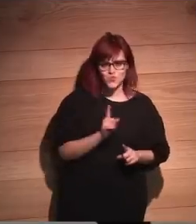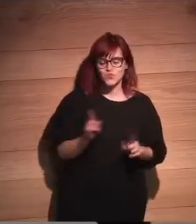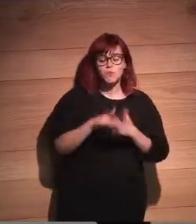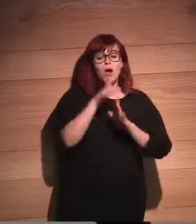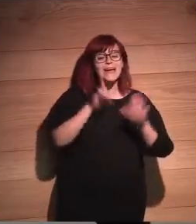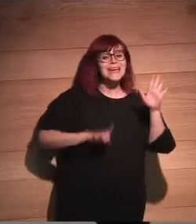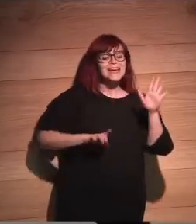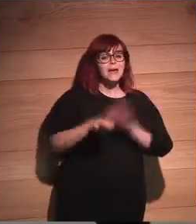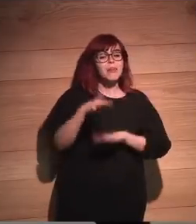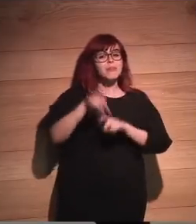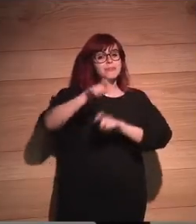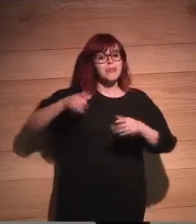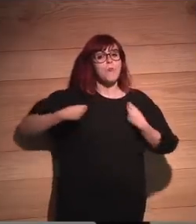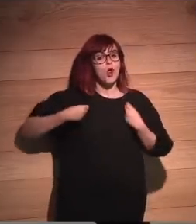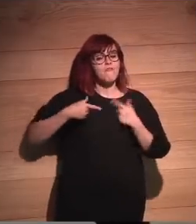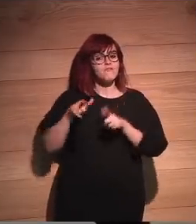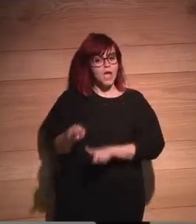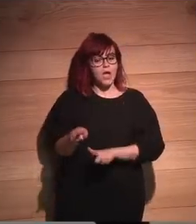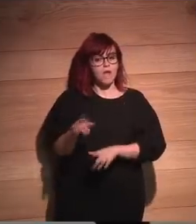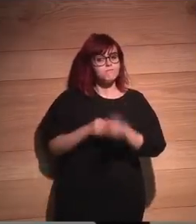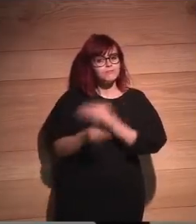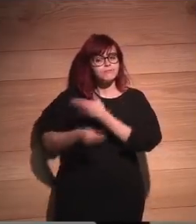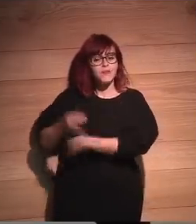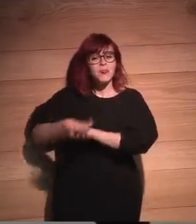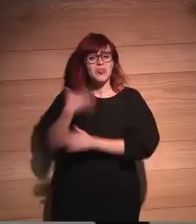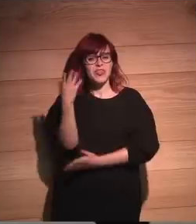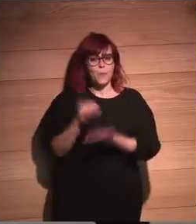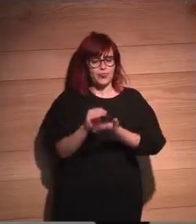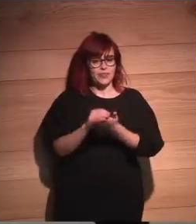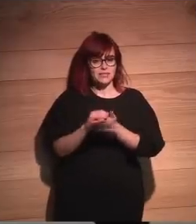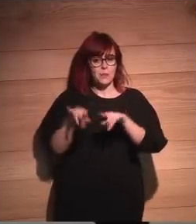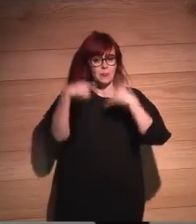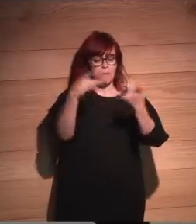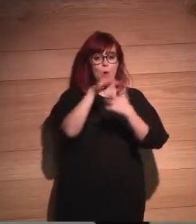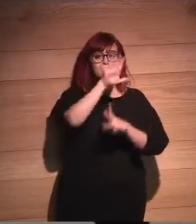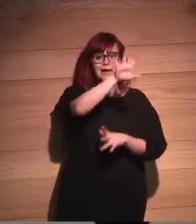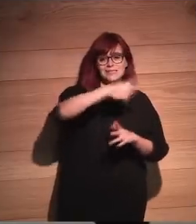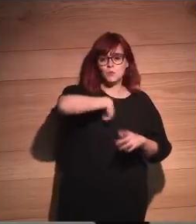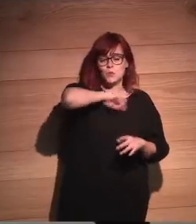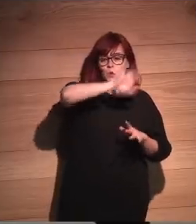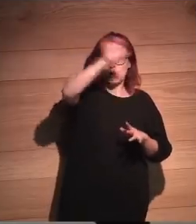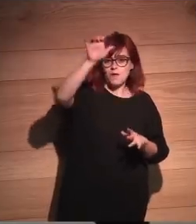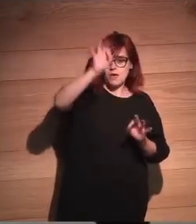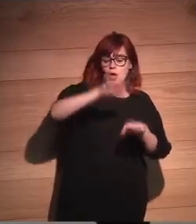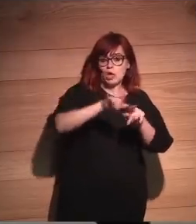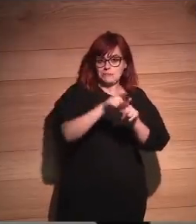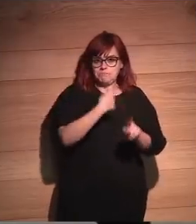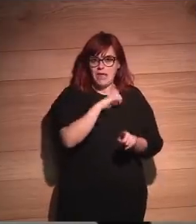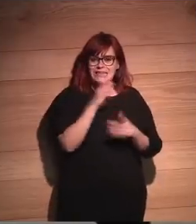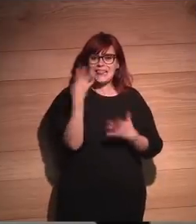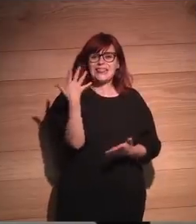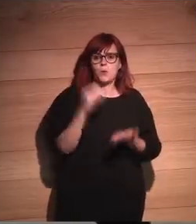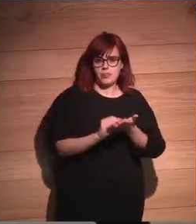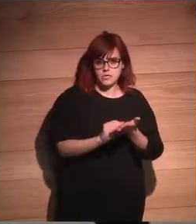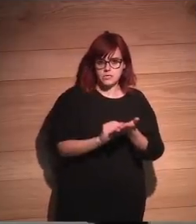el crecimiento demográfico de estos países es 5 veces el de un país europeo o, por ejemplo, el de España.